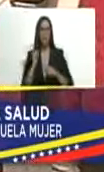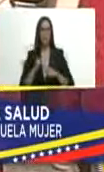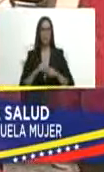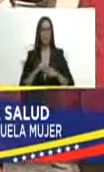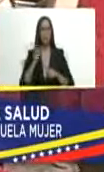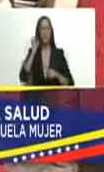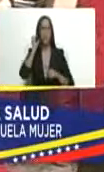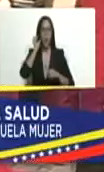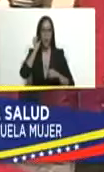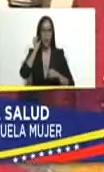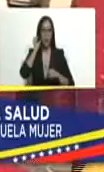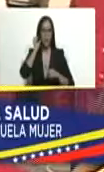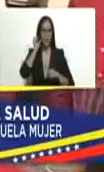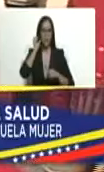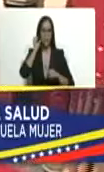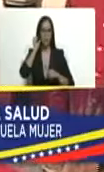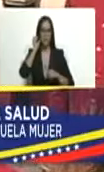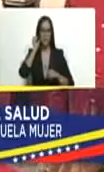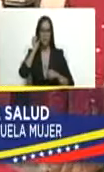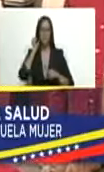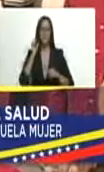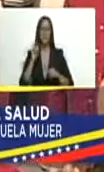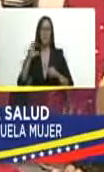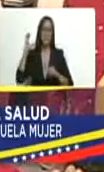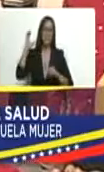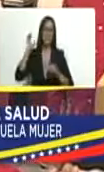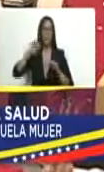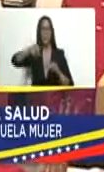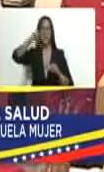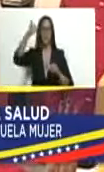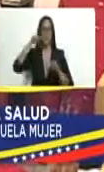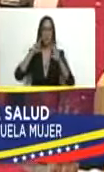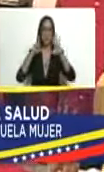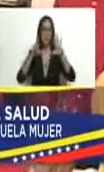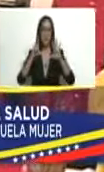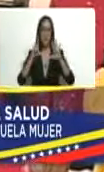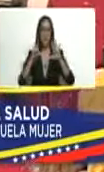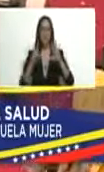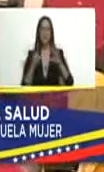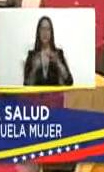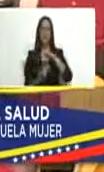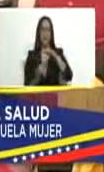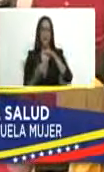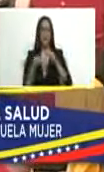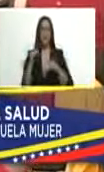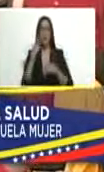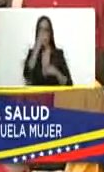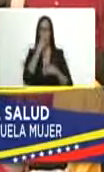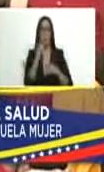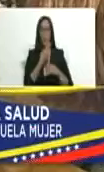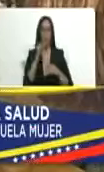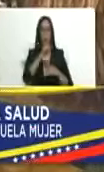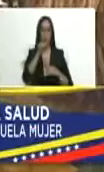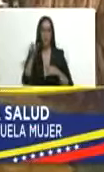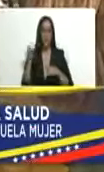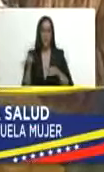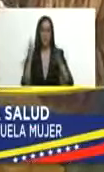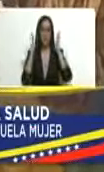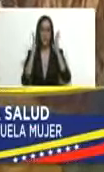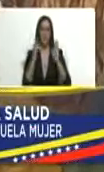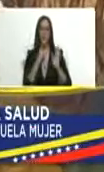Mujeres del Estado Mayor de los Siete Vértices, juran ustedes dedicarse por